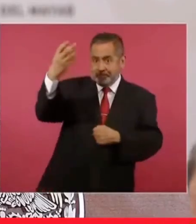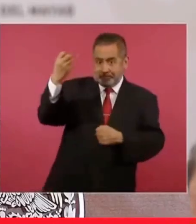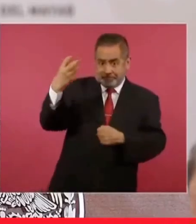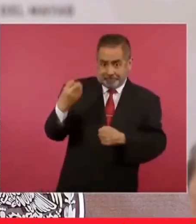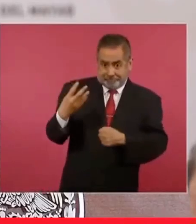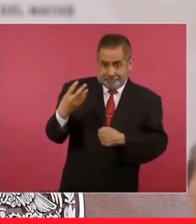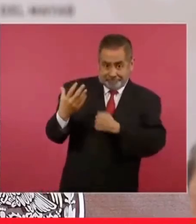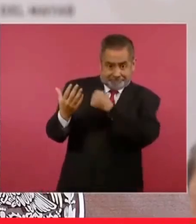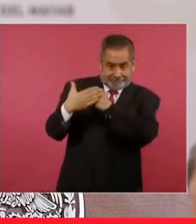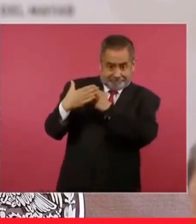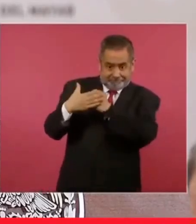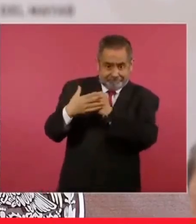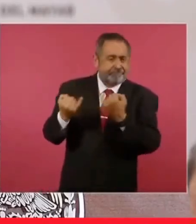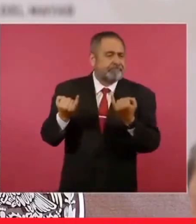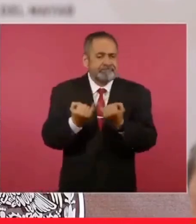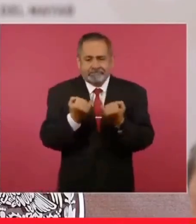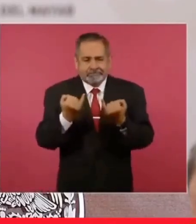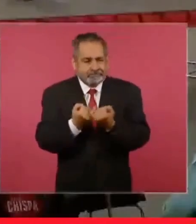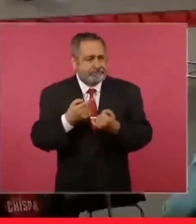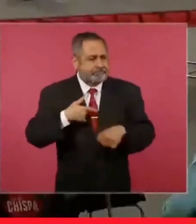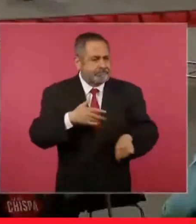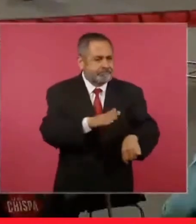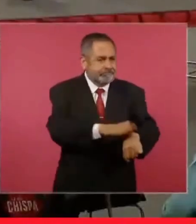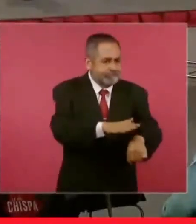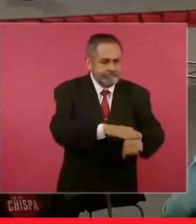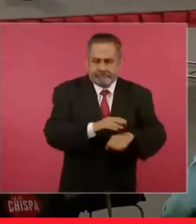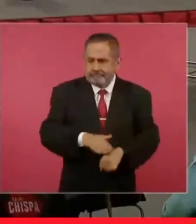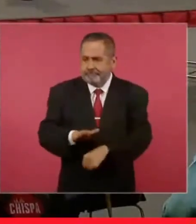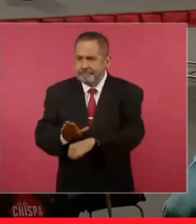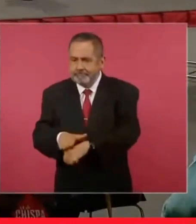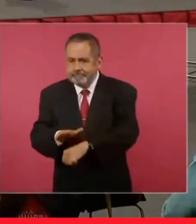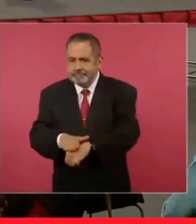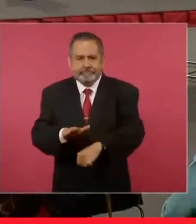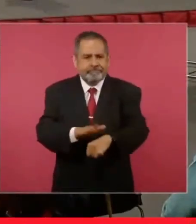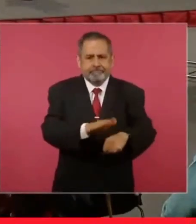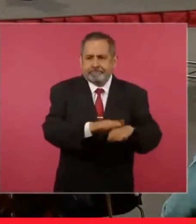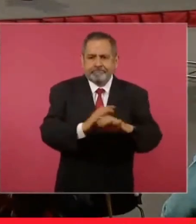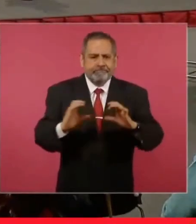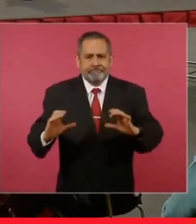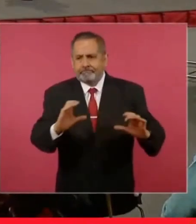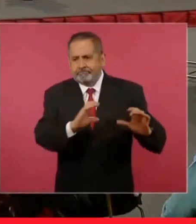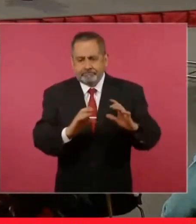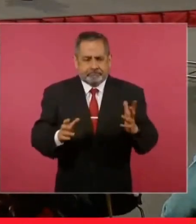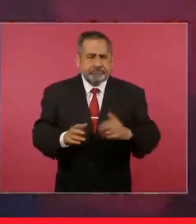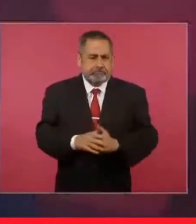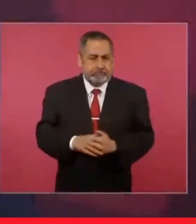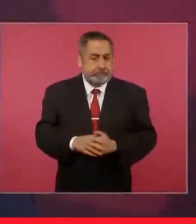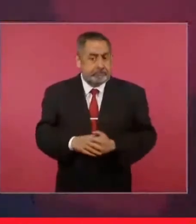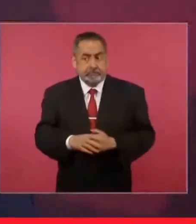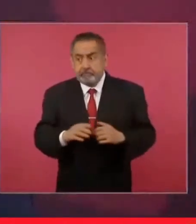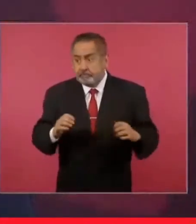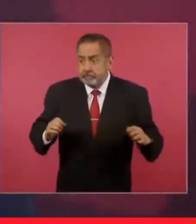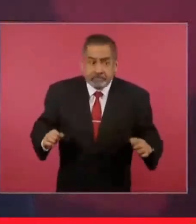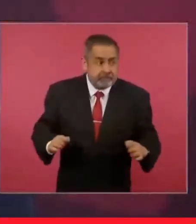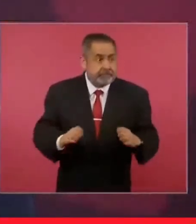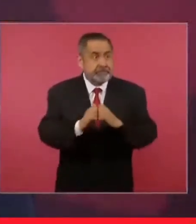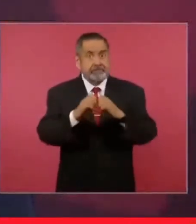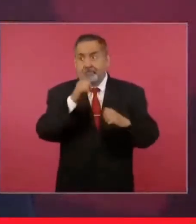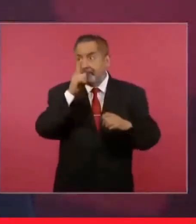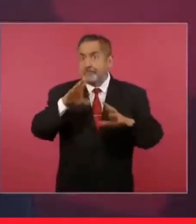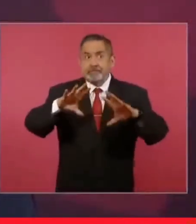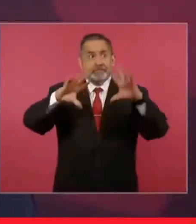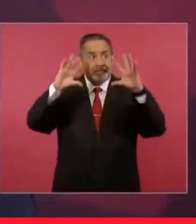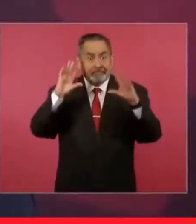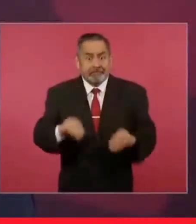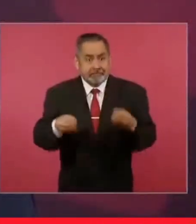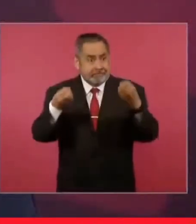puede mantener la normalidad del sistema, y pasamos a una emergencia cuando ya estamos afectando